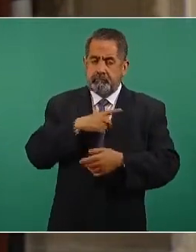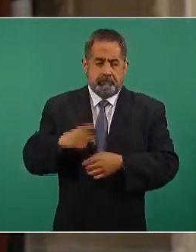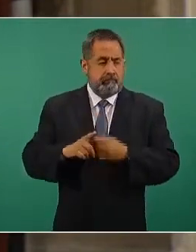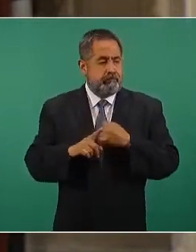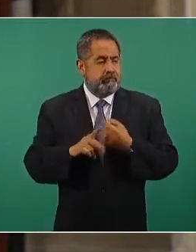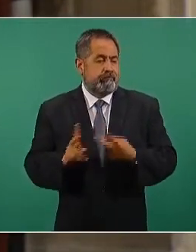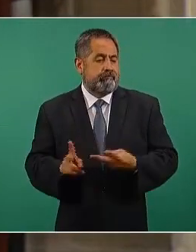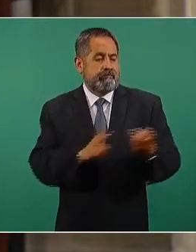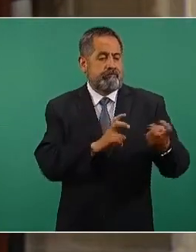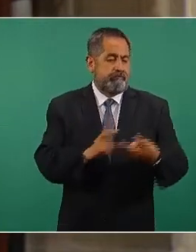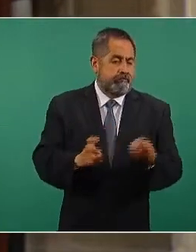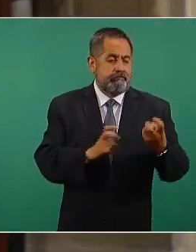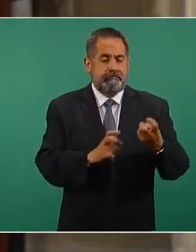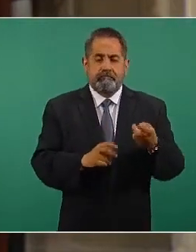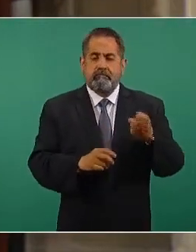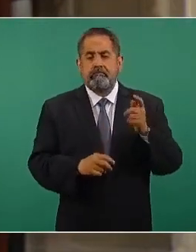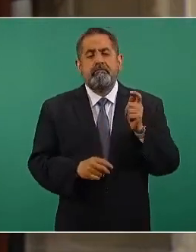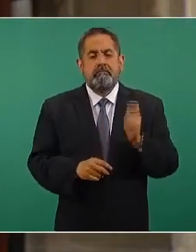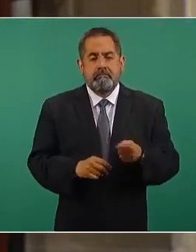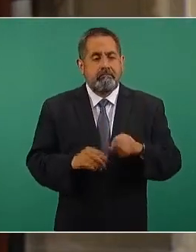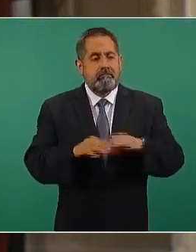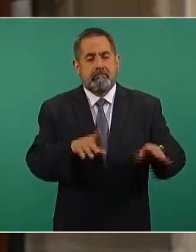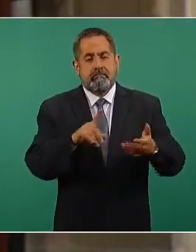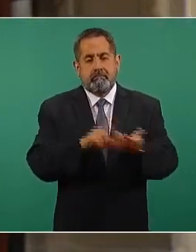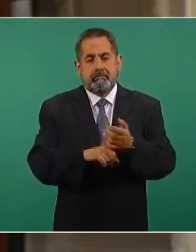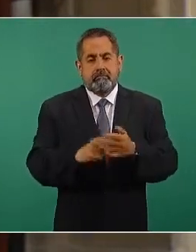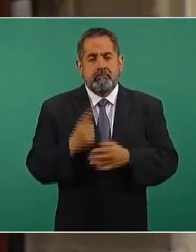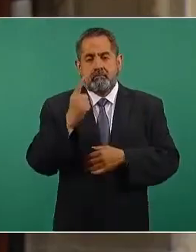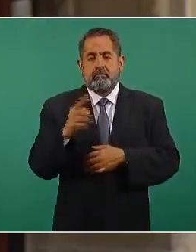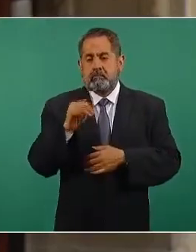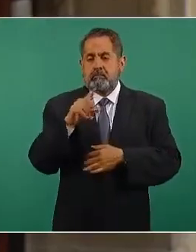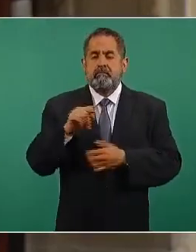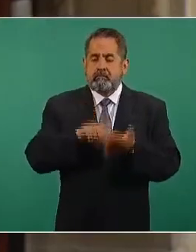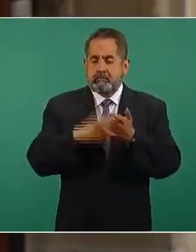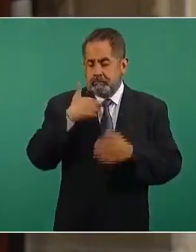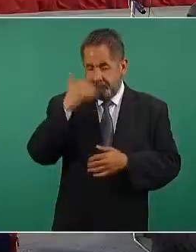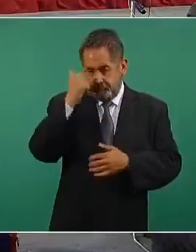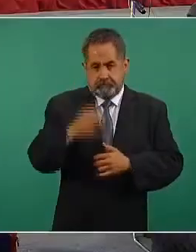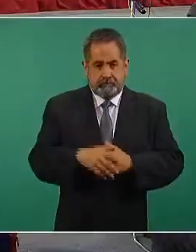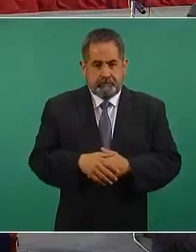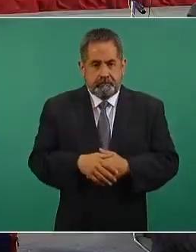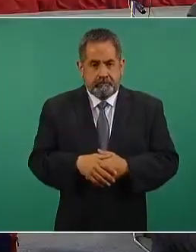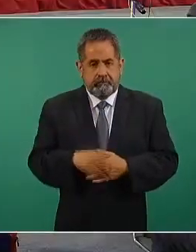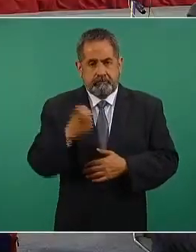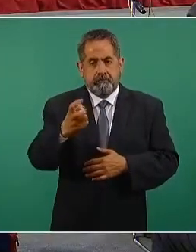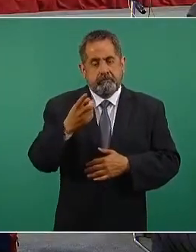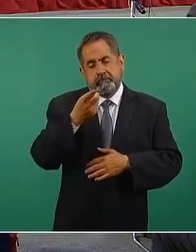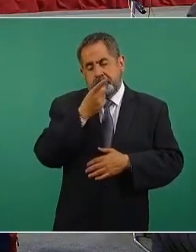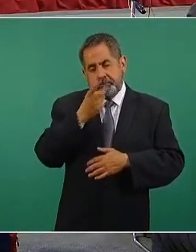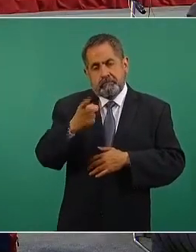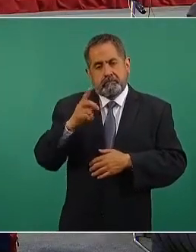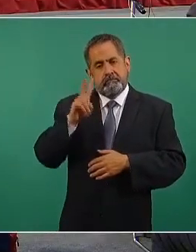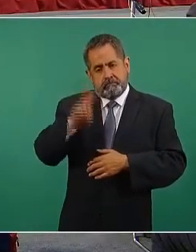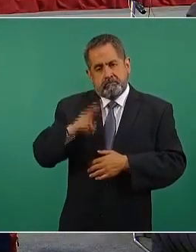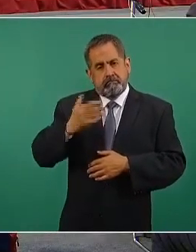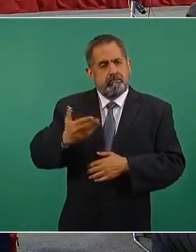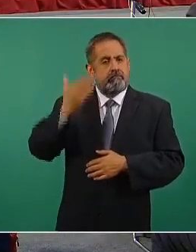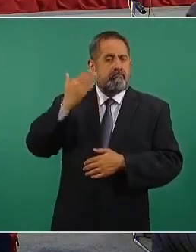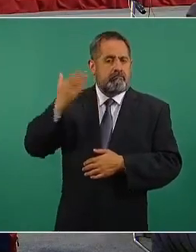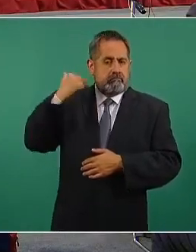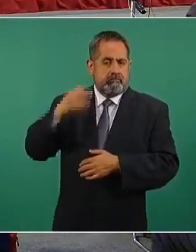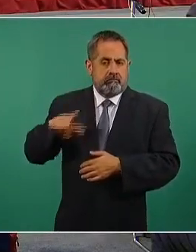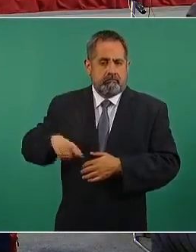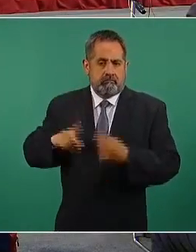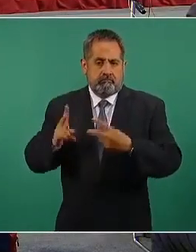el robo que aceptó y hizo público el pasado 1 de marzo. Ese día usted nos comentaba que administraciones anteriores pues se robaron